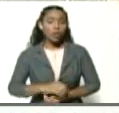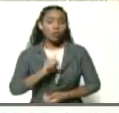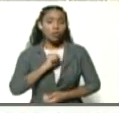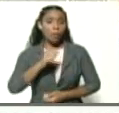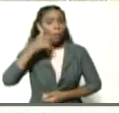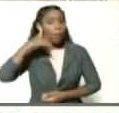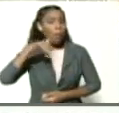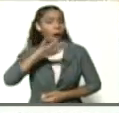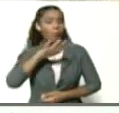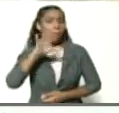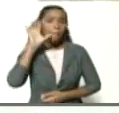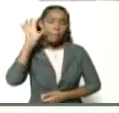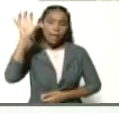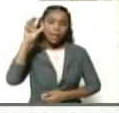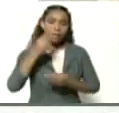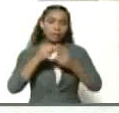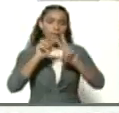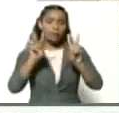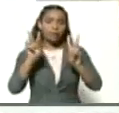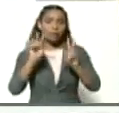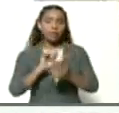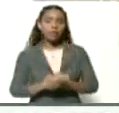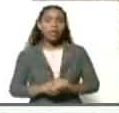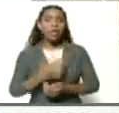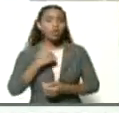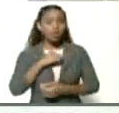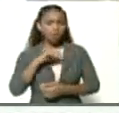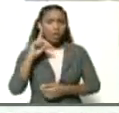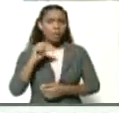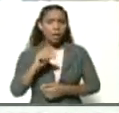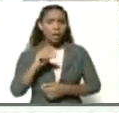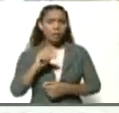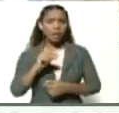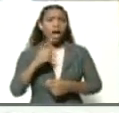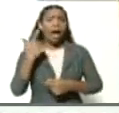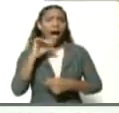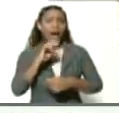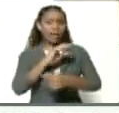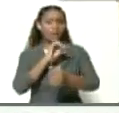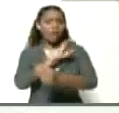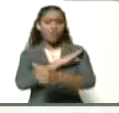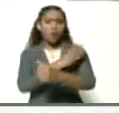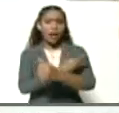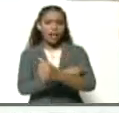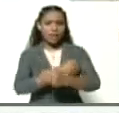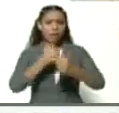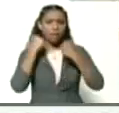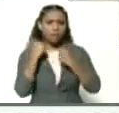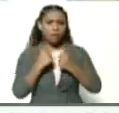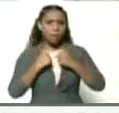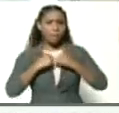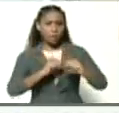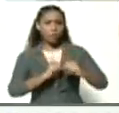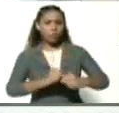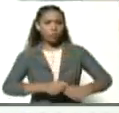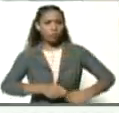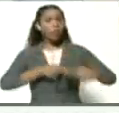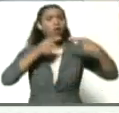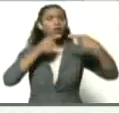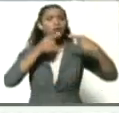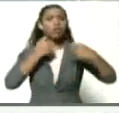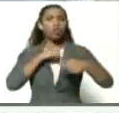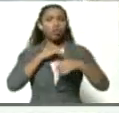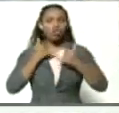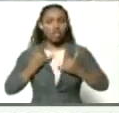paz, pero también somos un pueblo de guerreros, porque somos los hijos y las